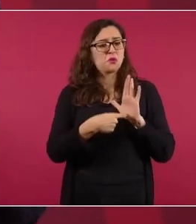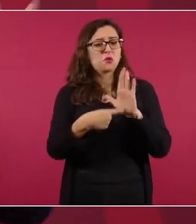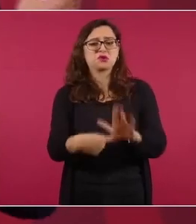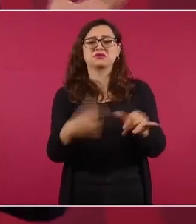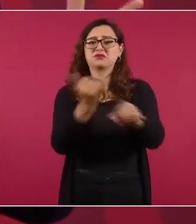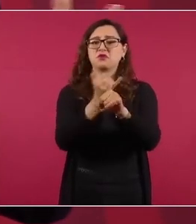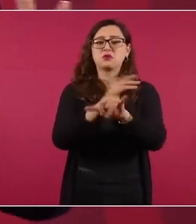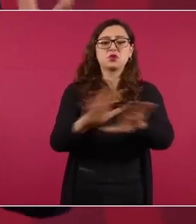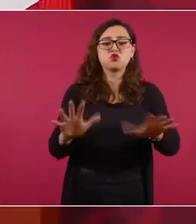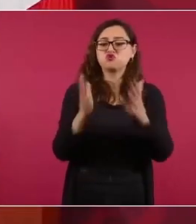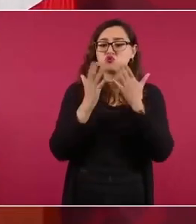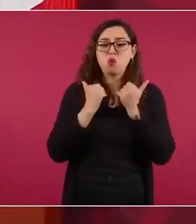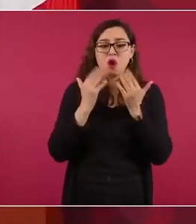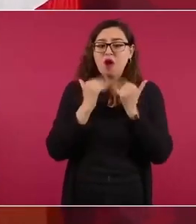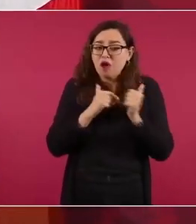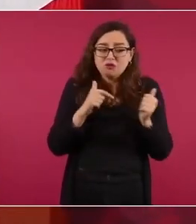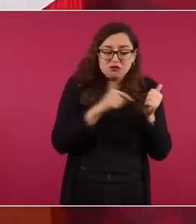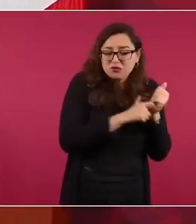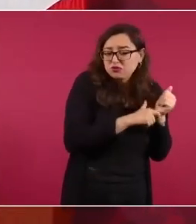Además,